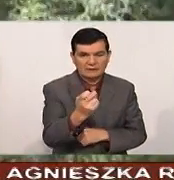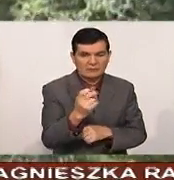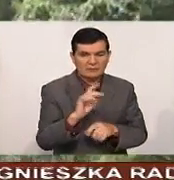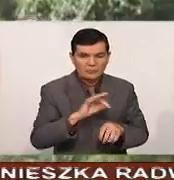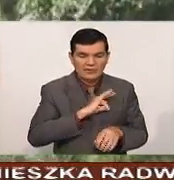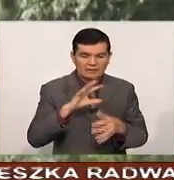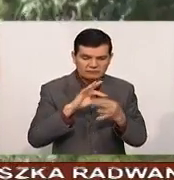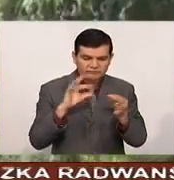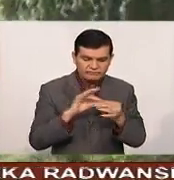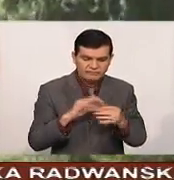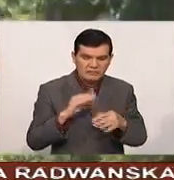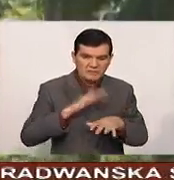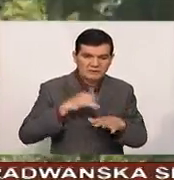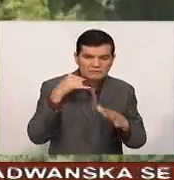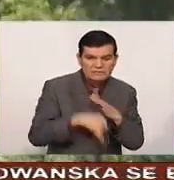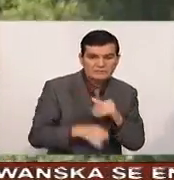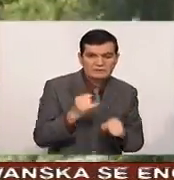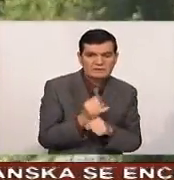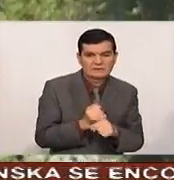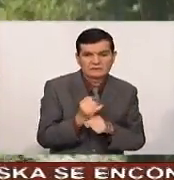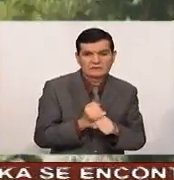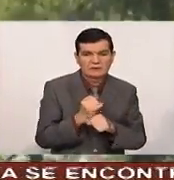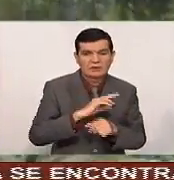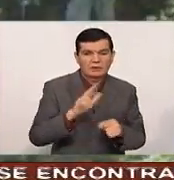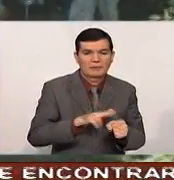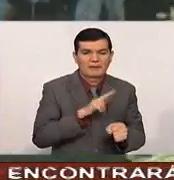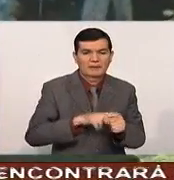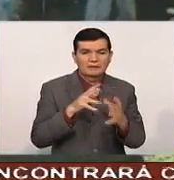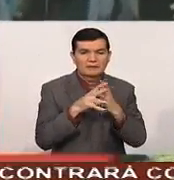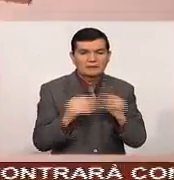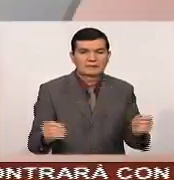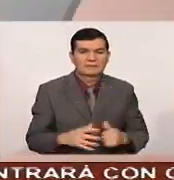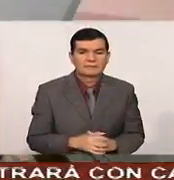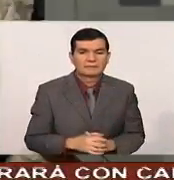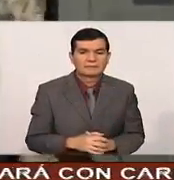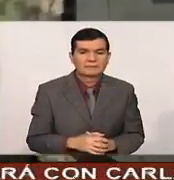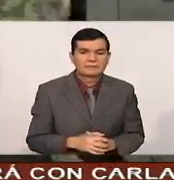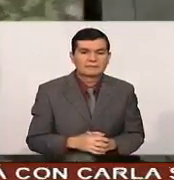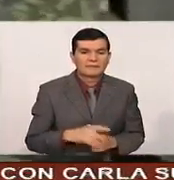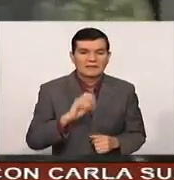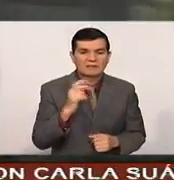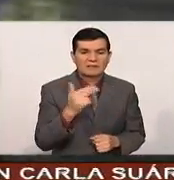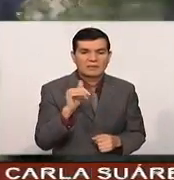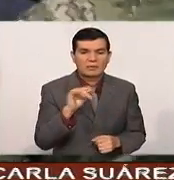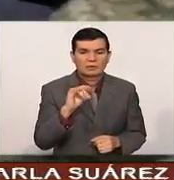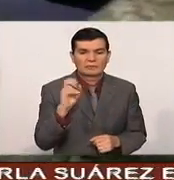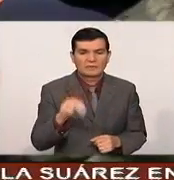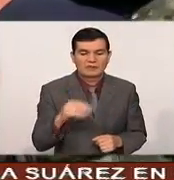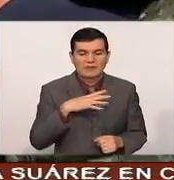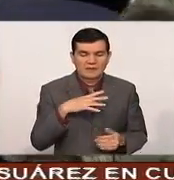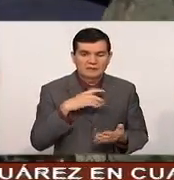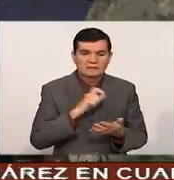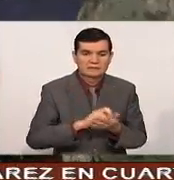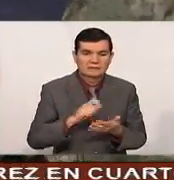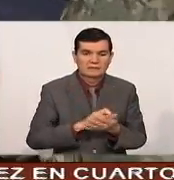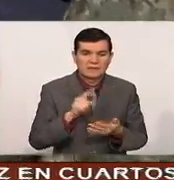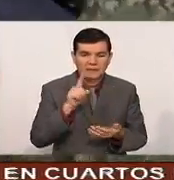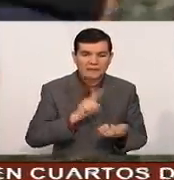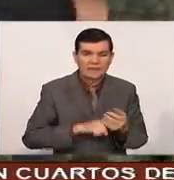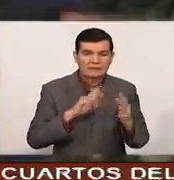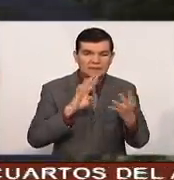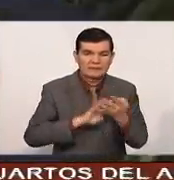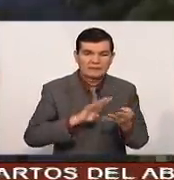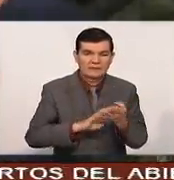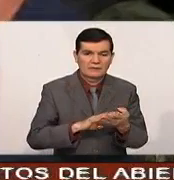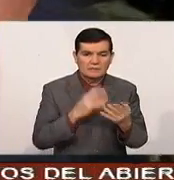permitirá alcanzar avances en la investigación de los normalistas desaparecidos. El Chapo Guzmán escribe que durante su estancia en la